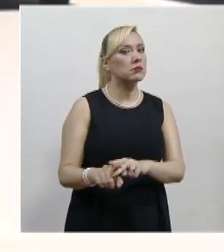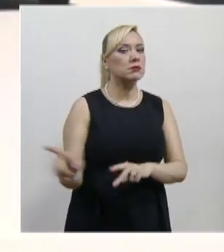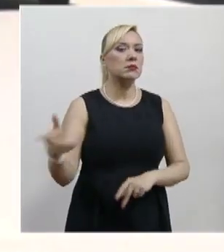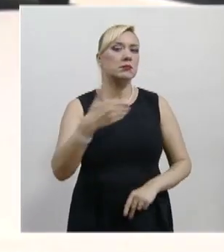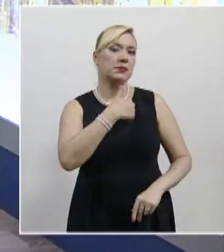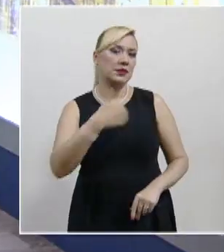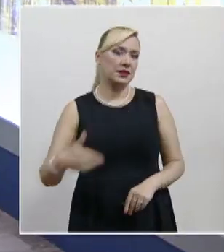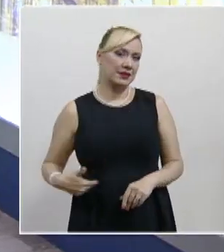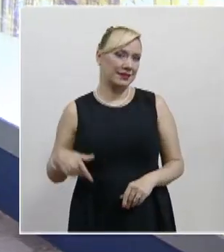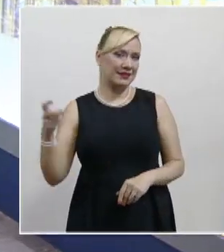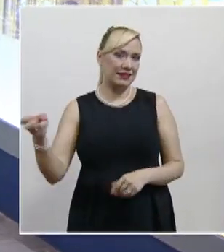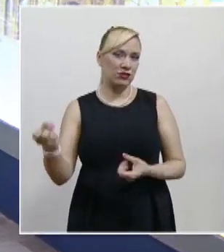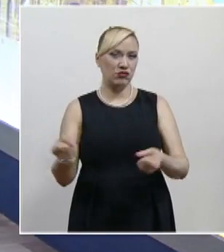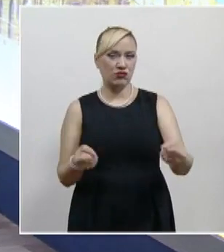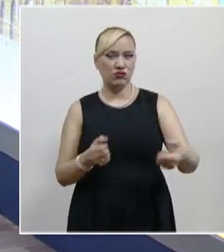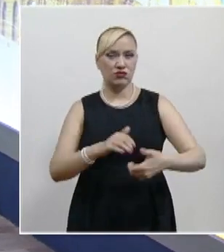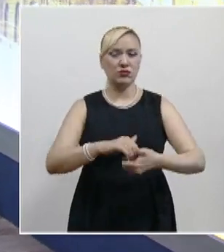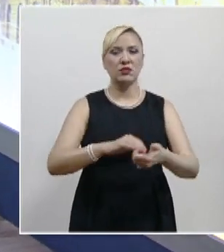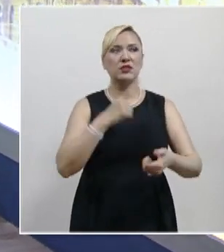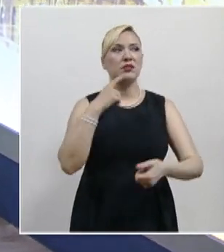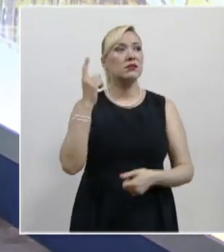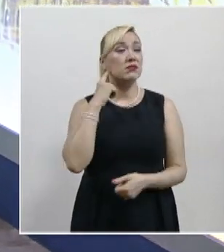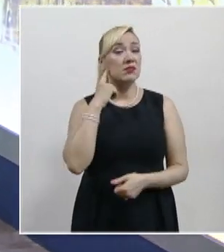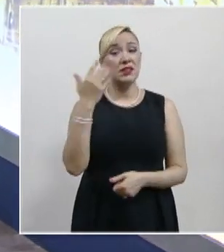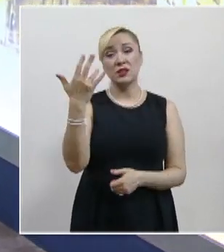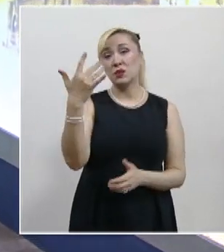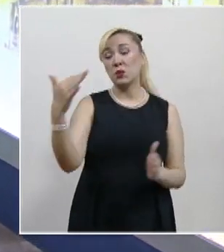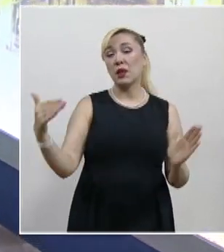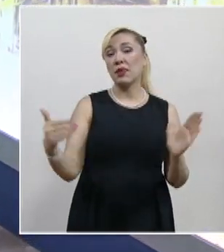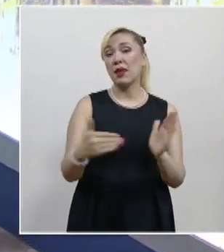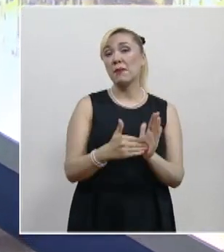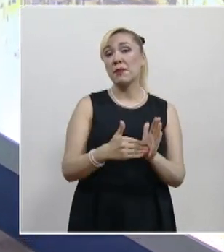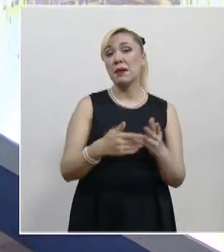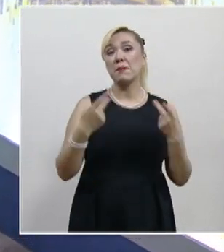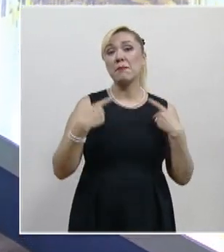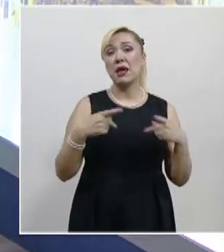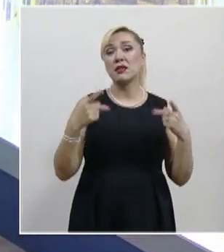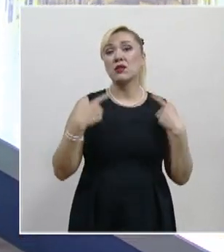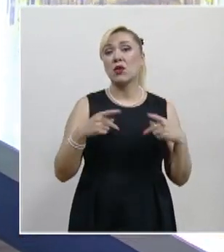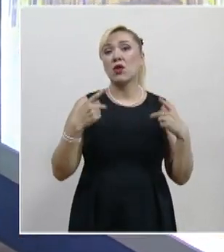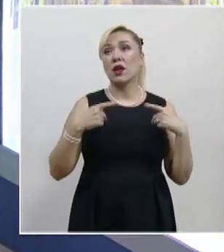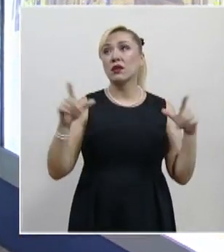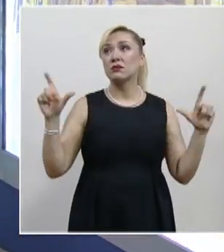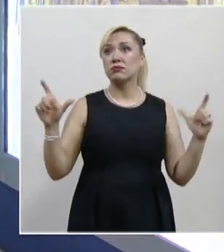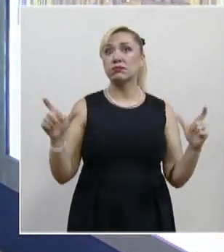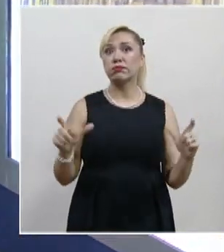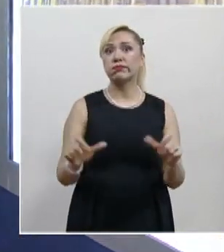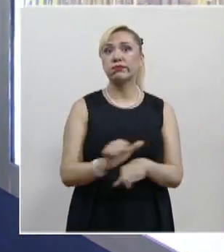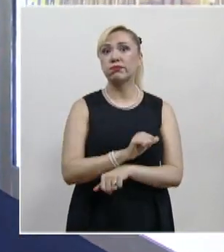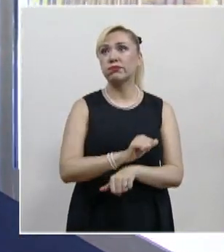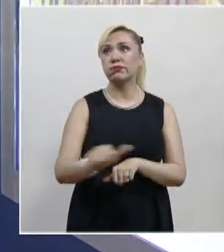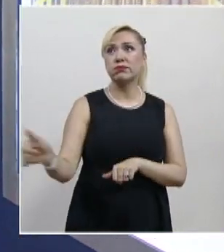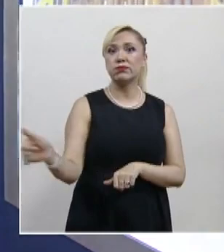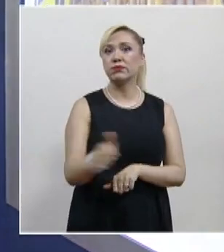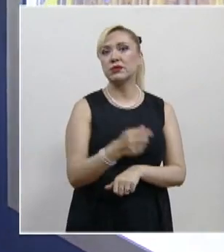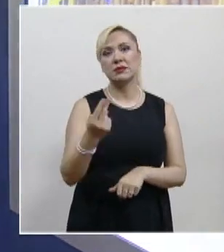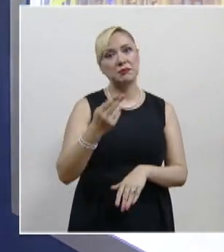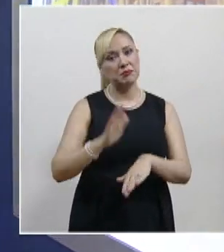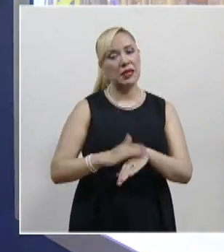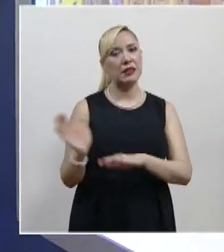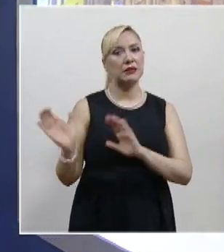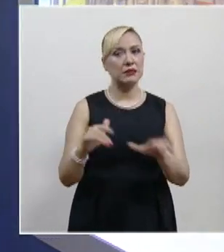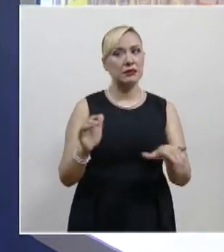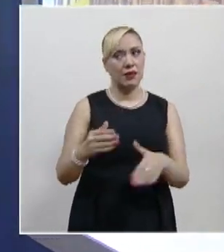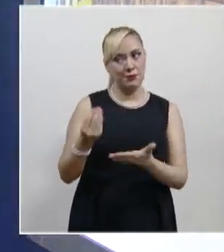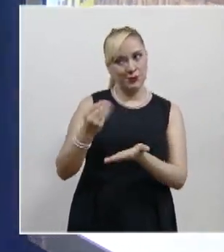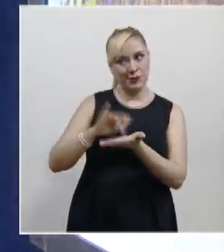de la Canacar también reportó un déficit de 50,000 operadores en todo el país. Es el reporte. Muchas gracias, Laura,